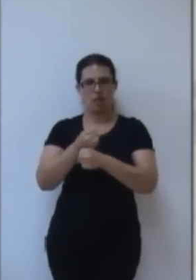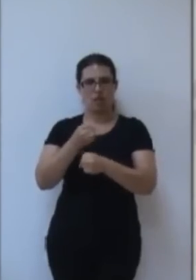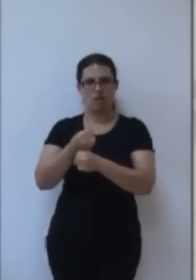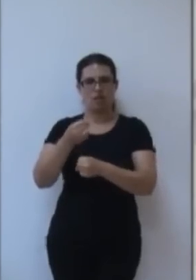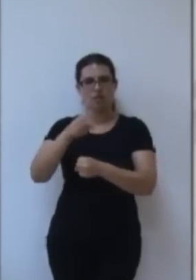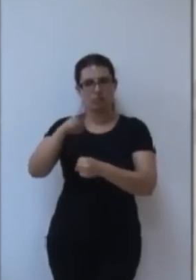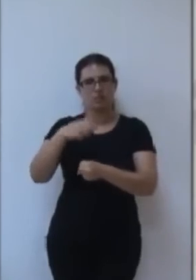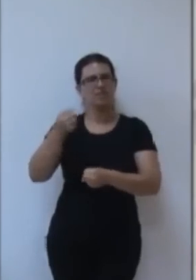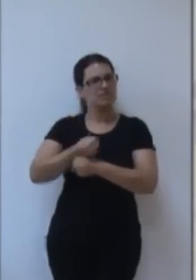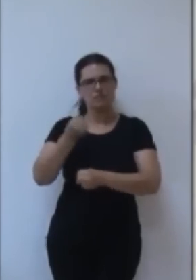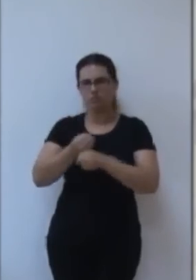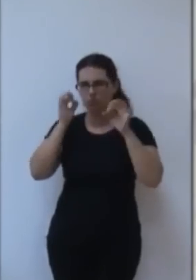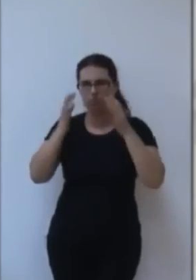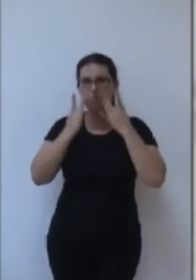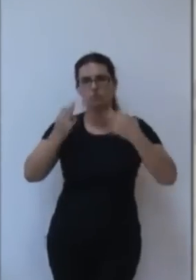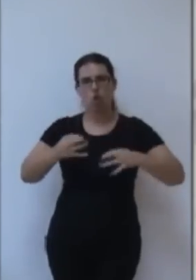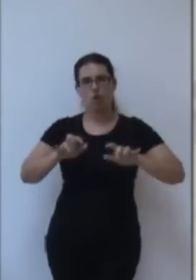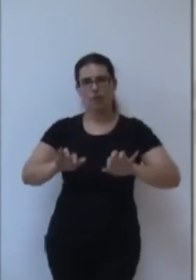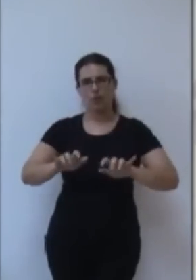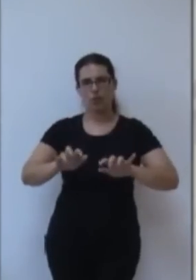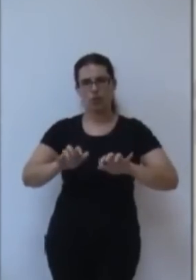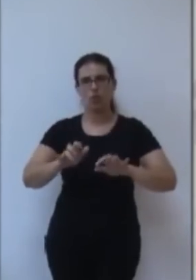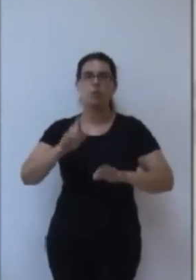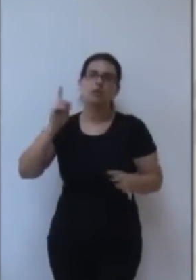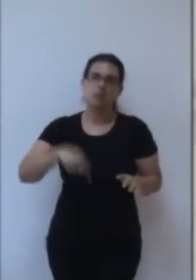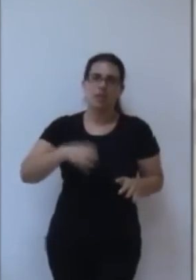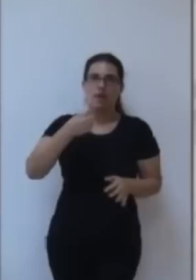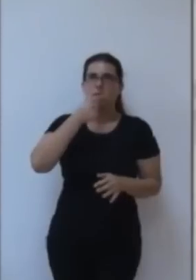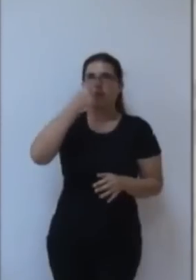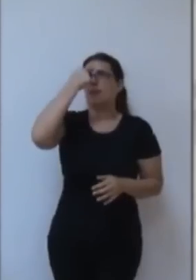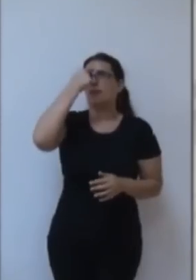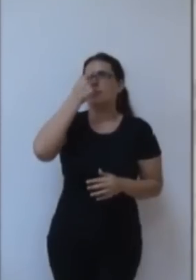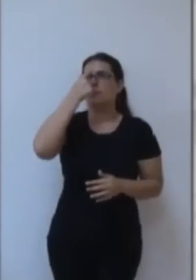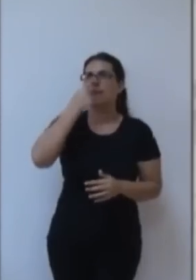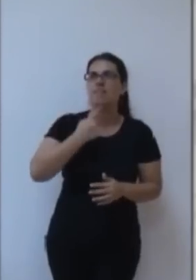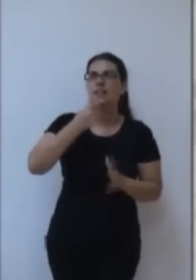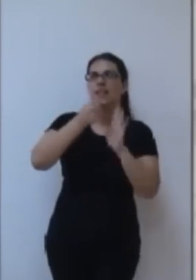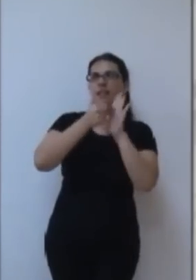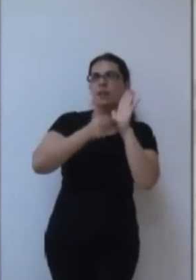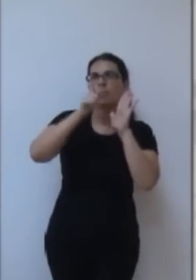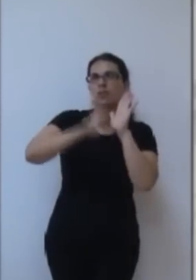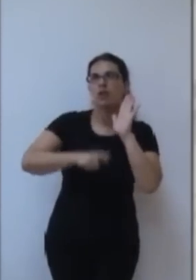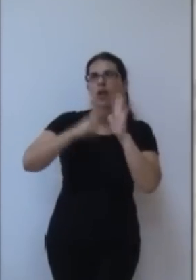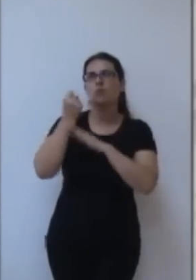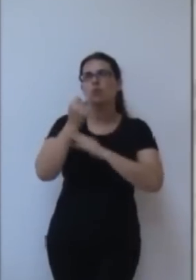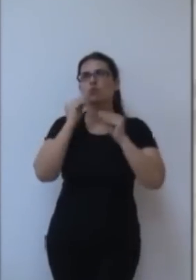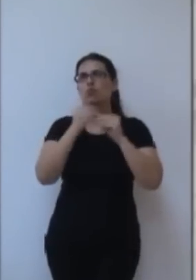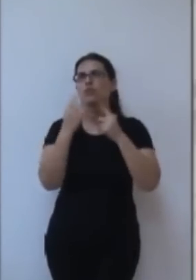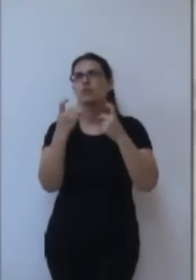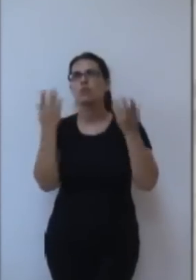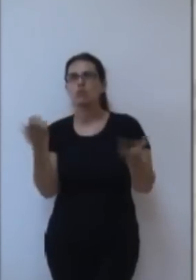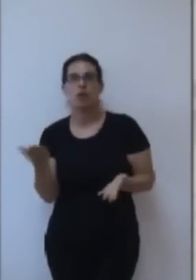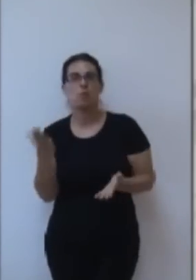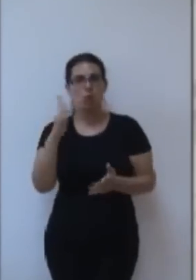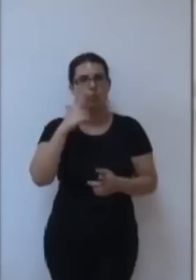constantemente con el ordenador. También hay que tener en cuenta el perfil, ¿no?, del chico y el nivel de apoyo que va a precisar. Pero sí que hay una realidad,